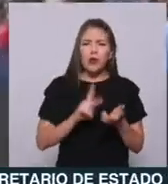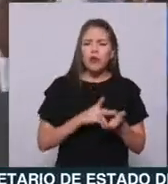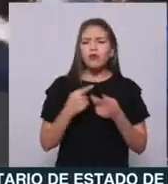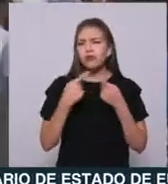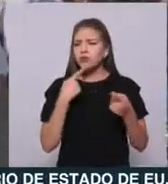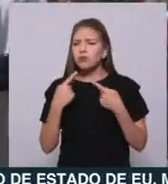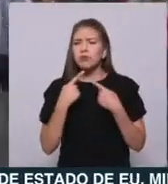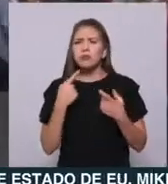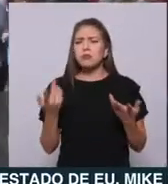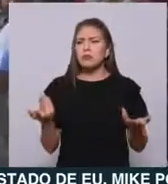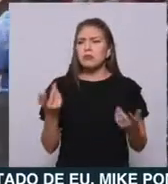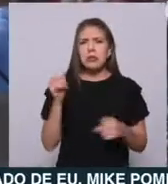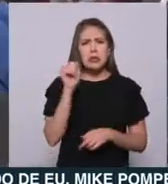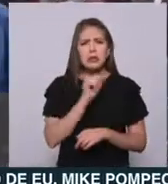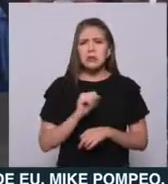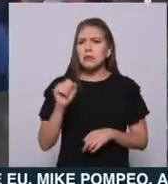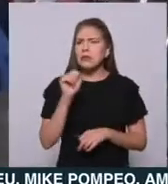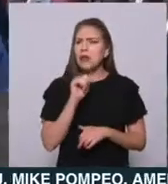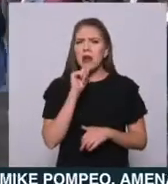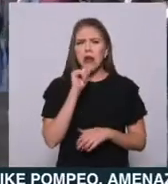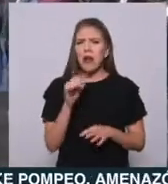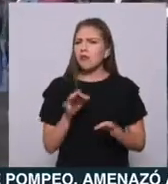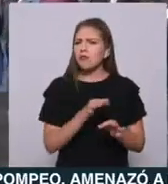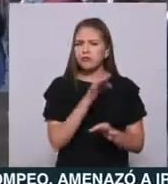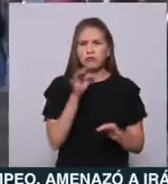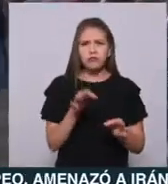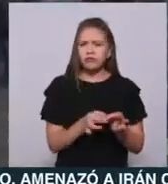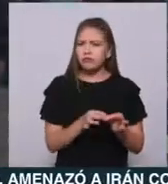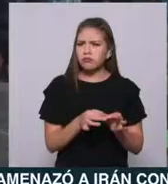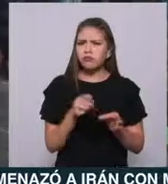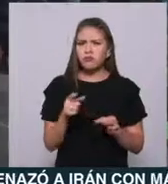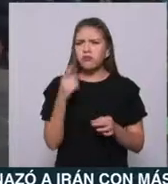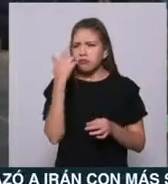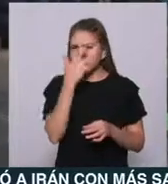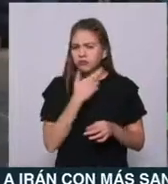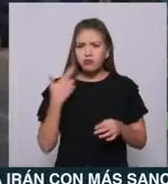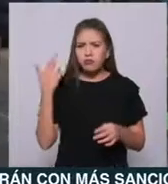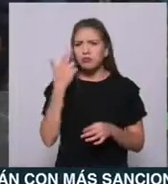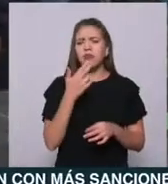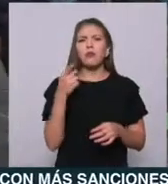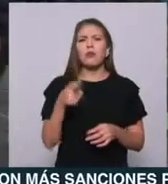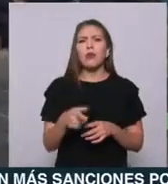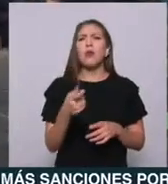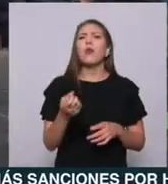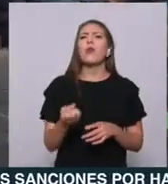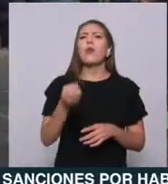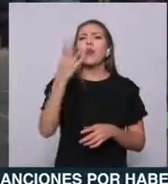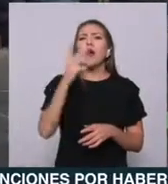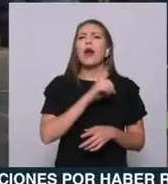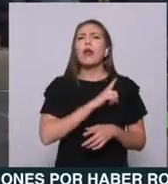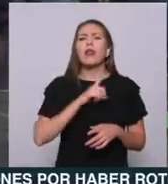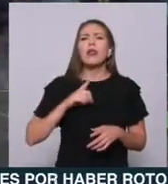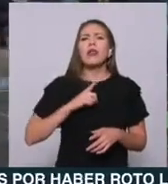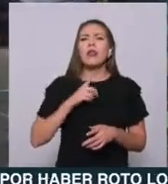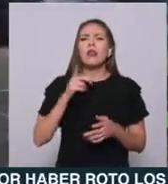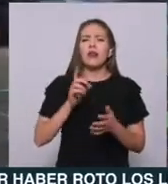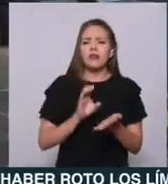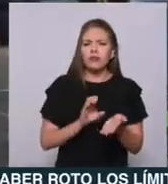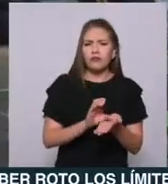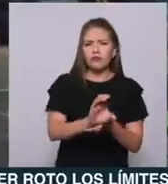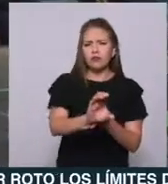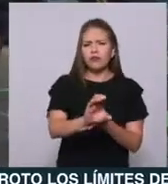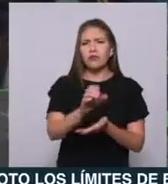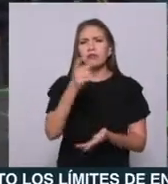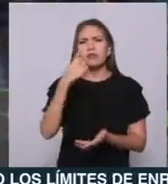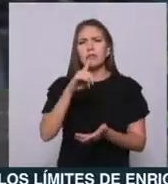Sin embargo, el sábado fue el primer día en que no cumplieron con la emisión del tabulador para el efecto de saber cuánto es lo que le iba a corresponder a los